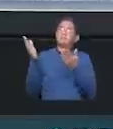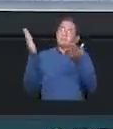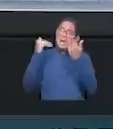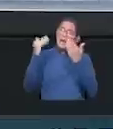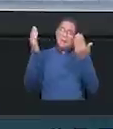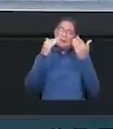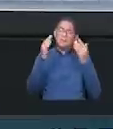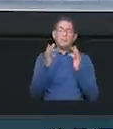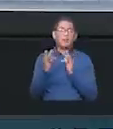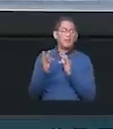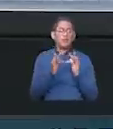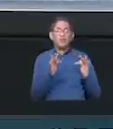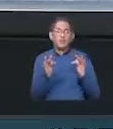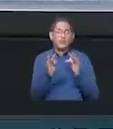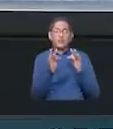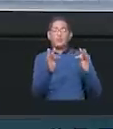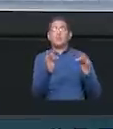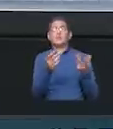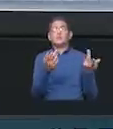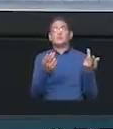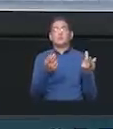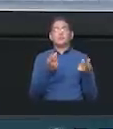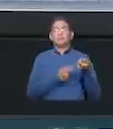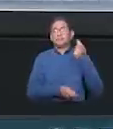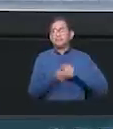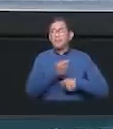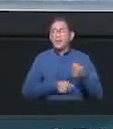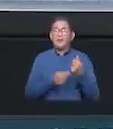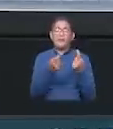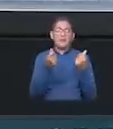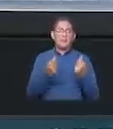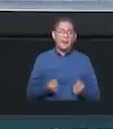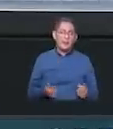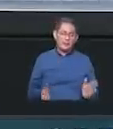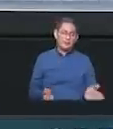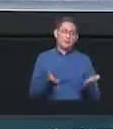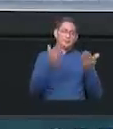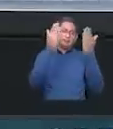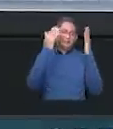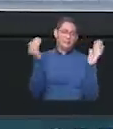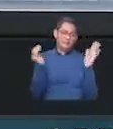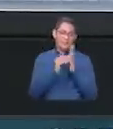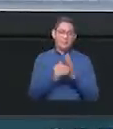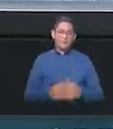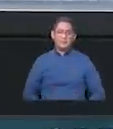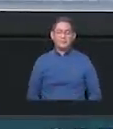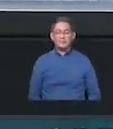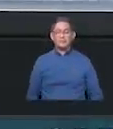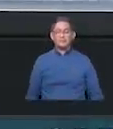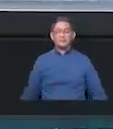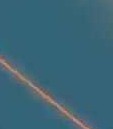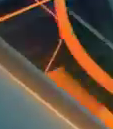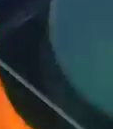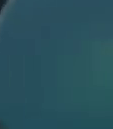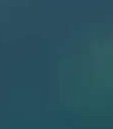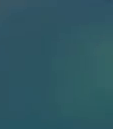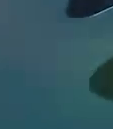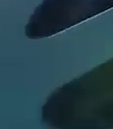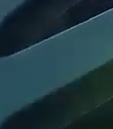y apoyando los procesos de reactivación económica que lleva adelante el gobierno nacional